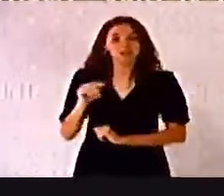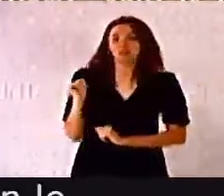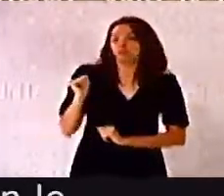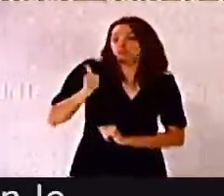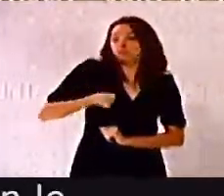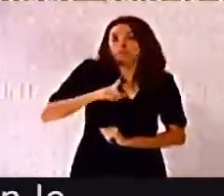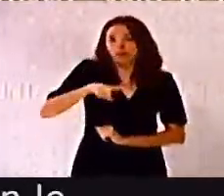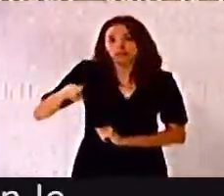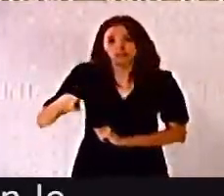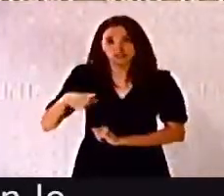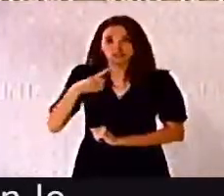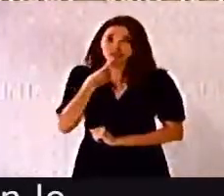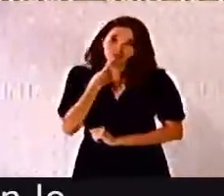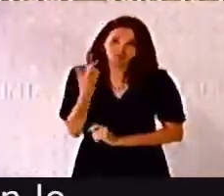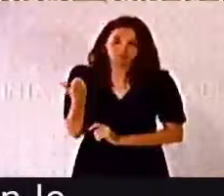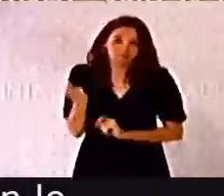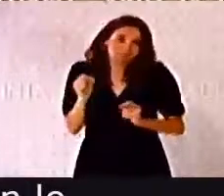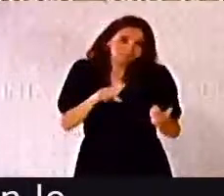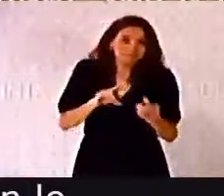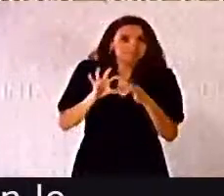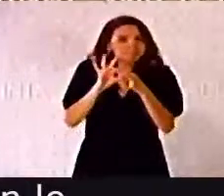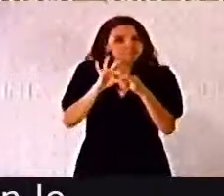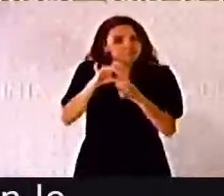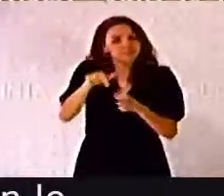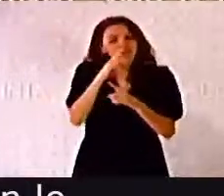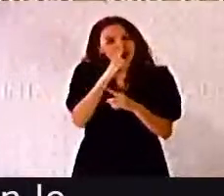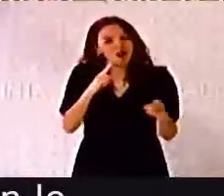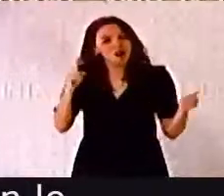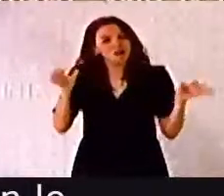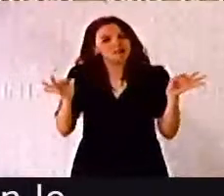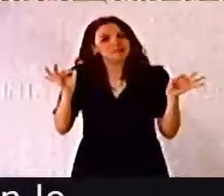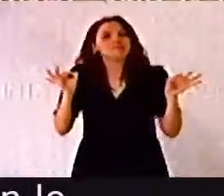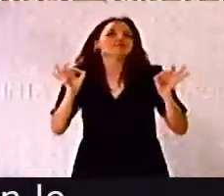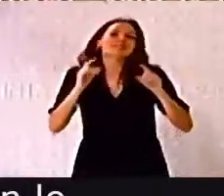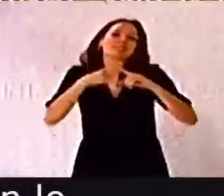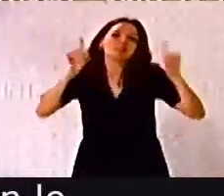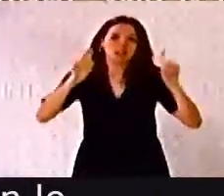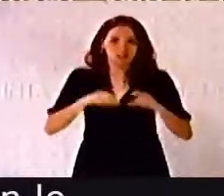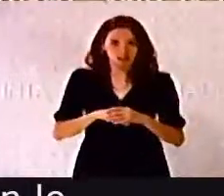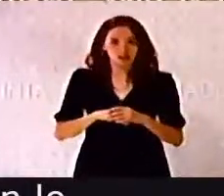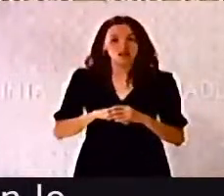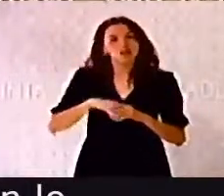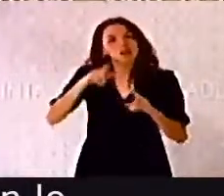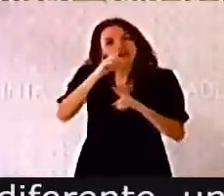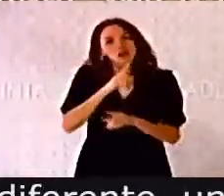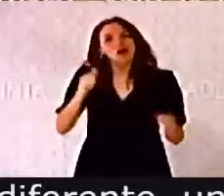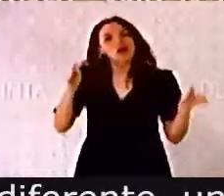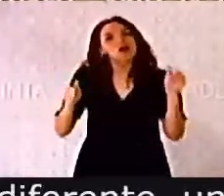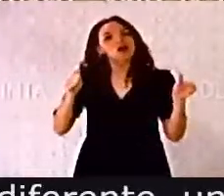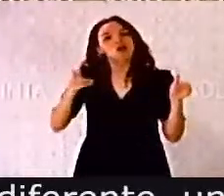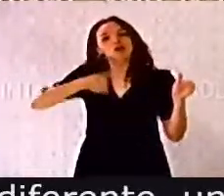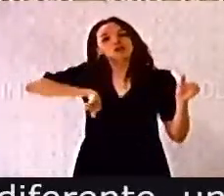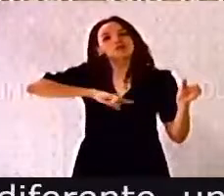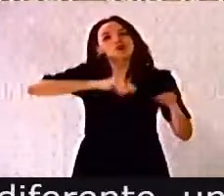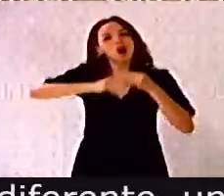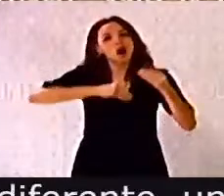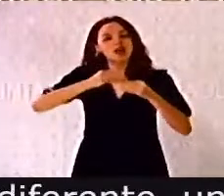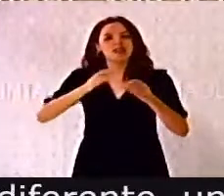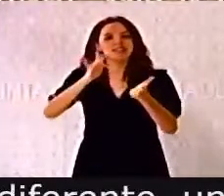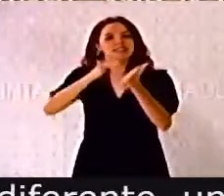últimos meses, este iba a ser un año diferente, iba a ser un año en el que hagamos un